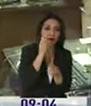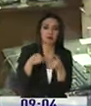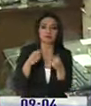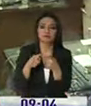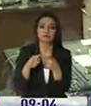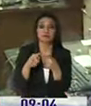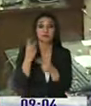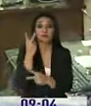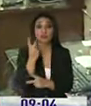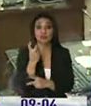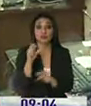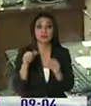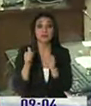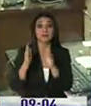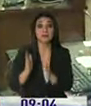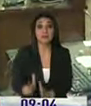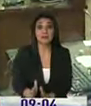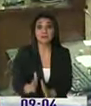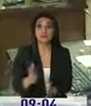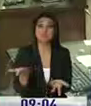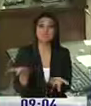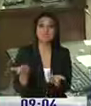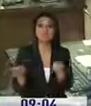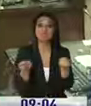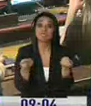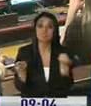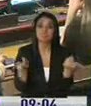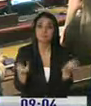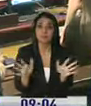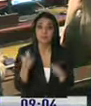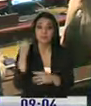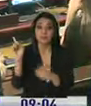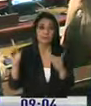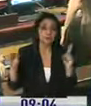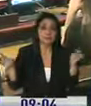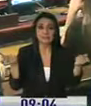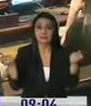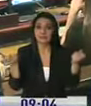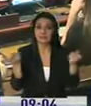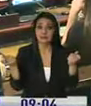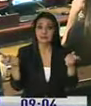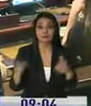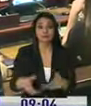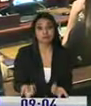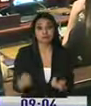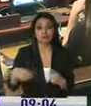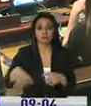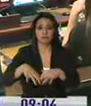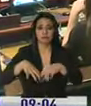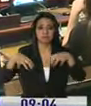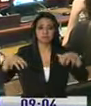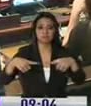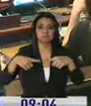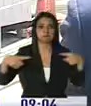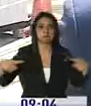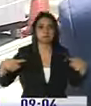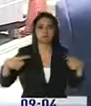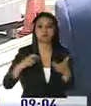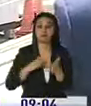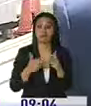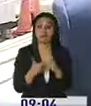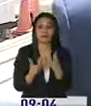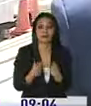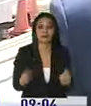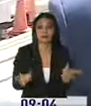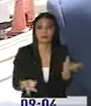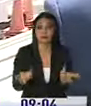número de al menos 12 legisladores que no han definido su postura. Las posiciones son extremas y casi irreconciliables. El día de